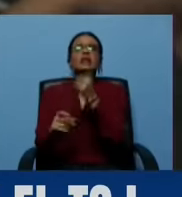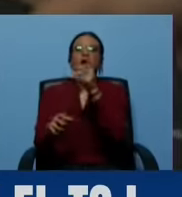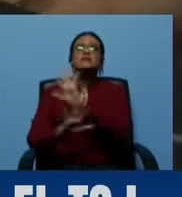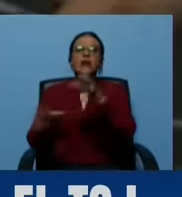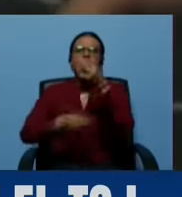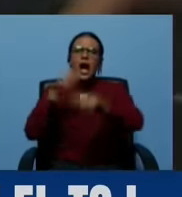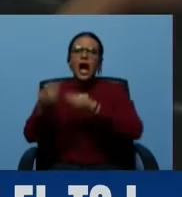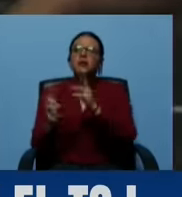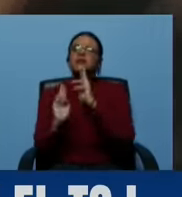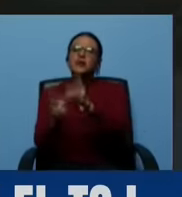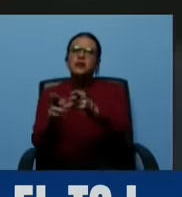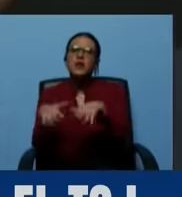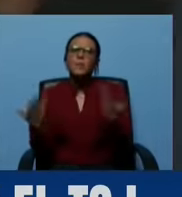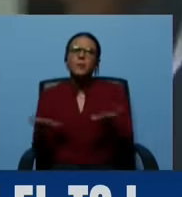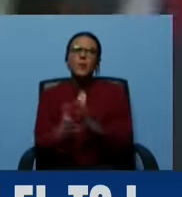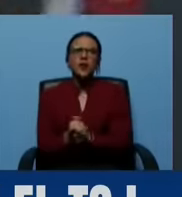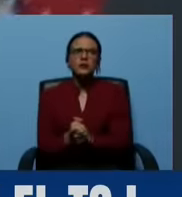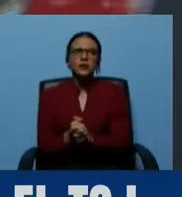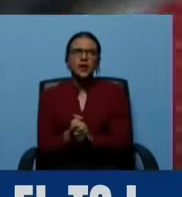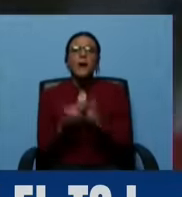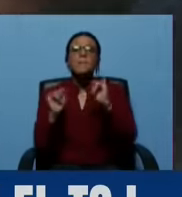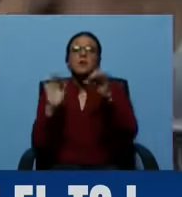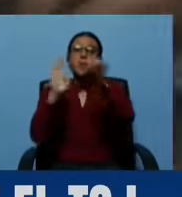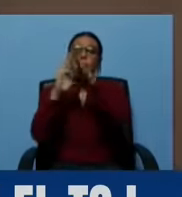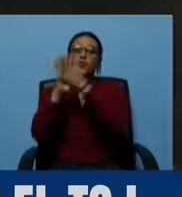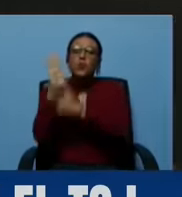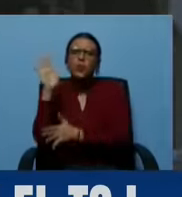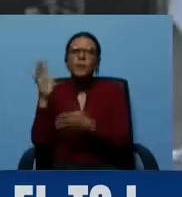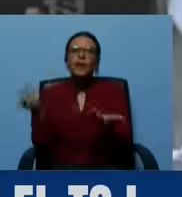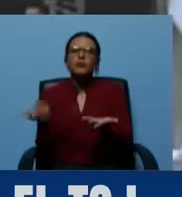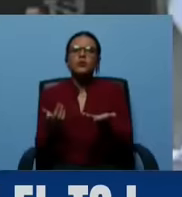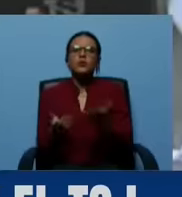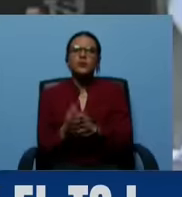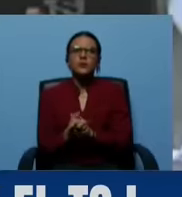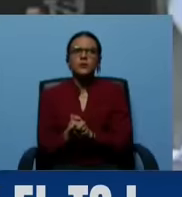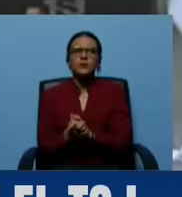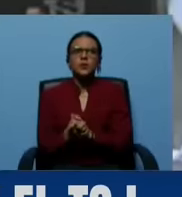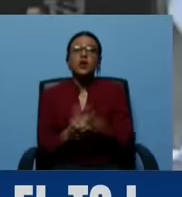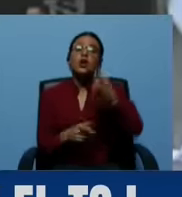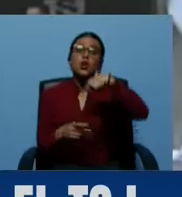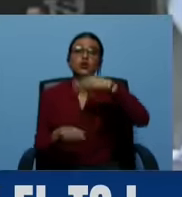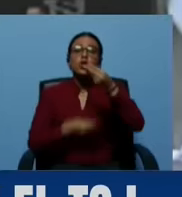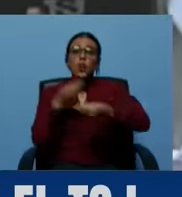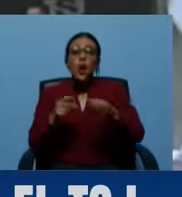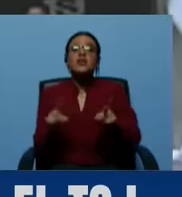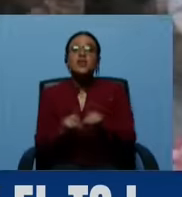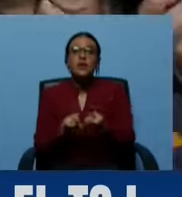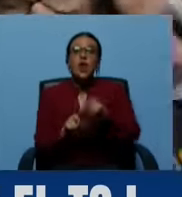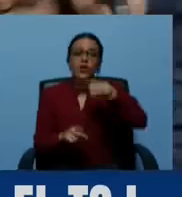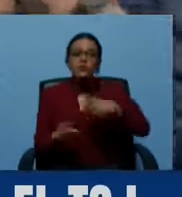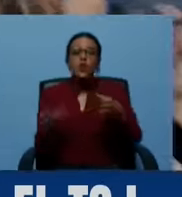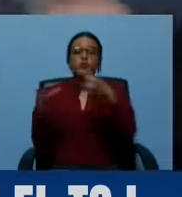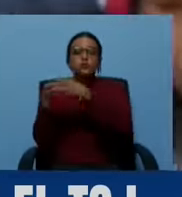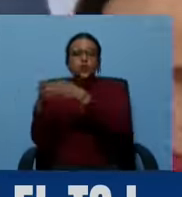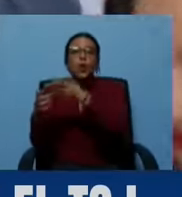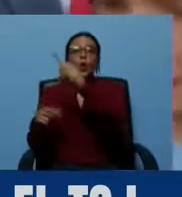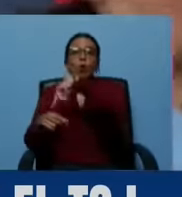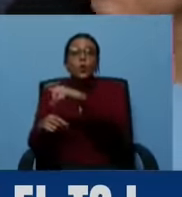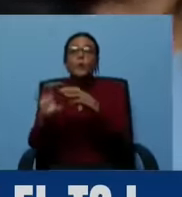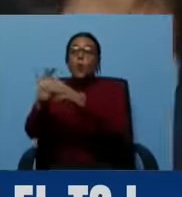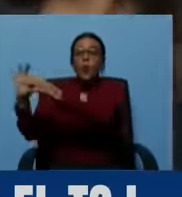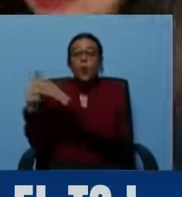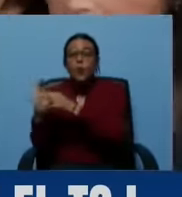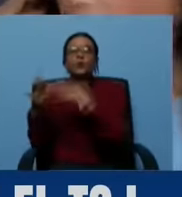Nosotros la leímos, ¿Qué documento consignó hoy acá? Nosotros somos parte de lo que ha presentado la plataforma